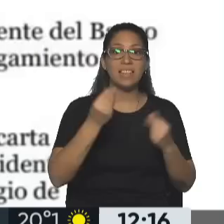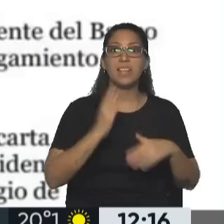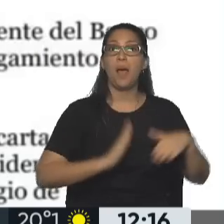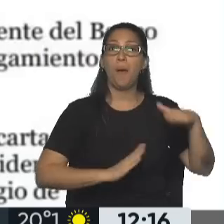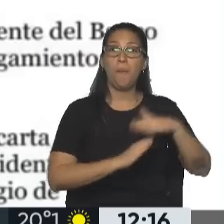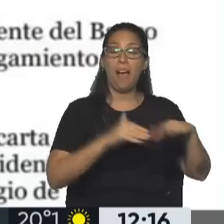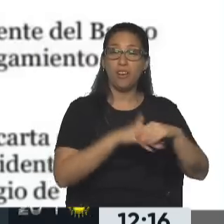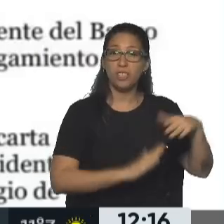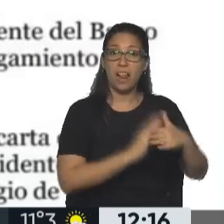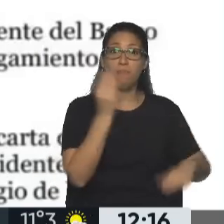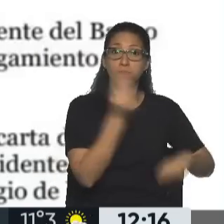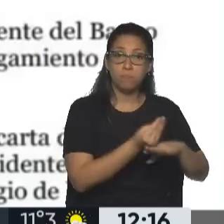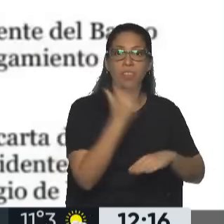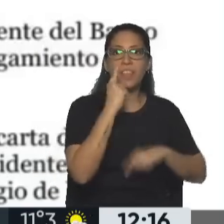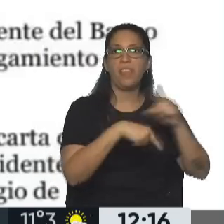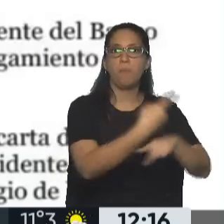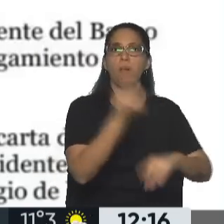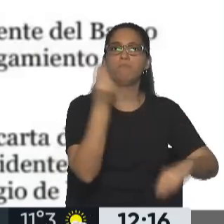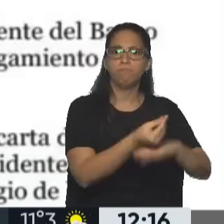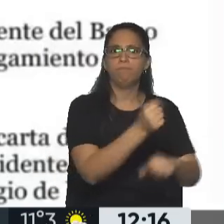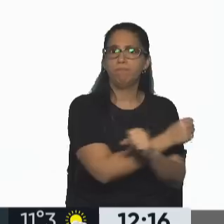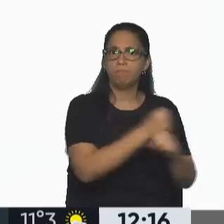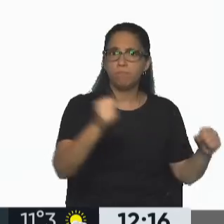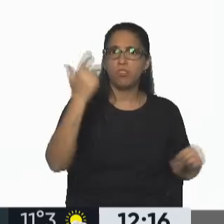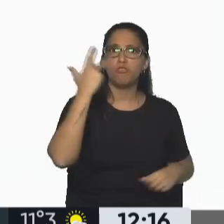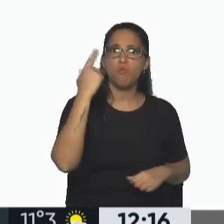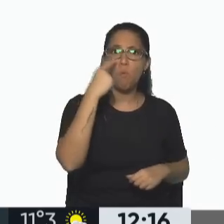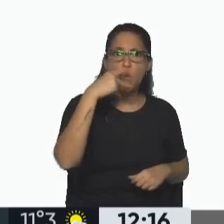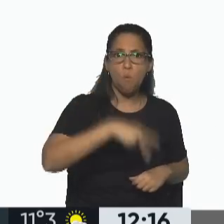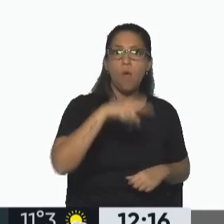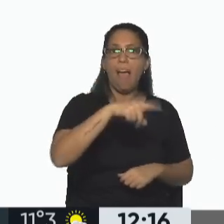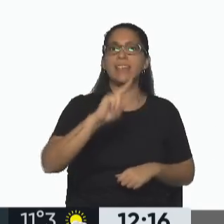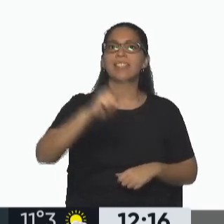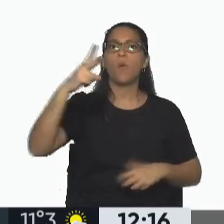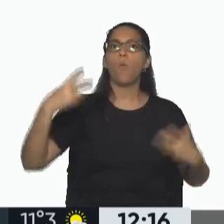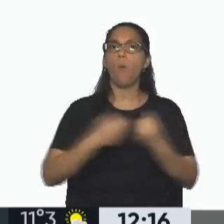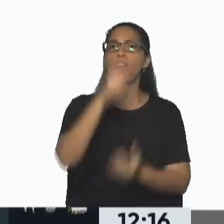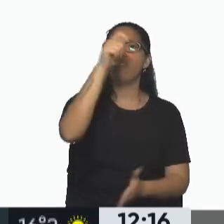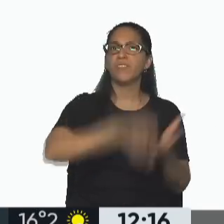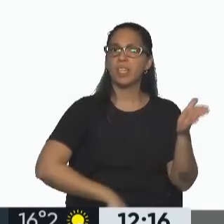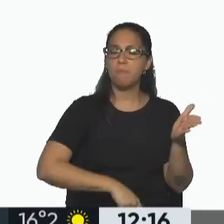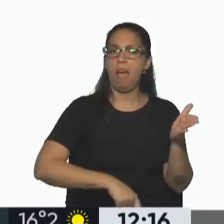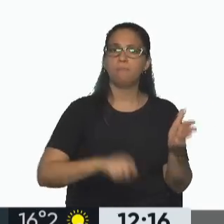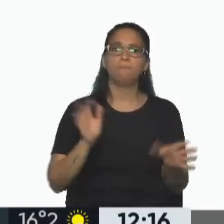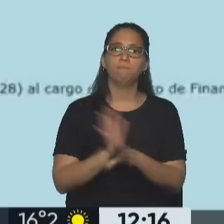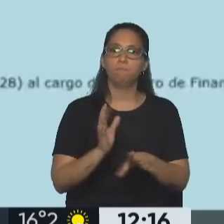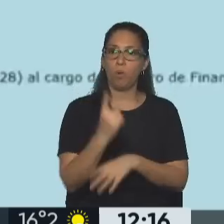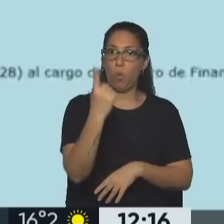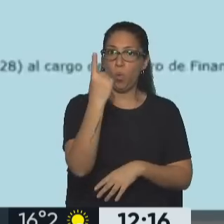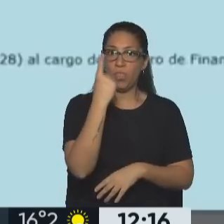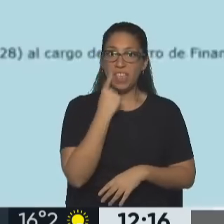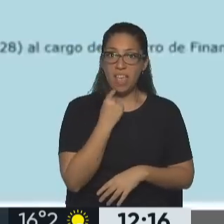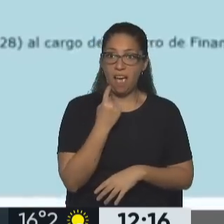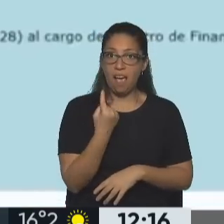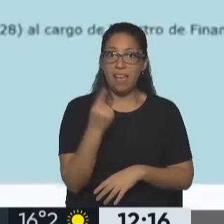Central tuvo efecto 3 días después, el 18 de junio, fecha en que se firmó el segundo acuerdo. Es decir, que en un día, al ex